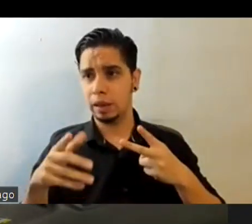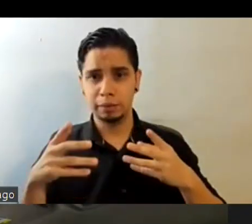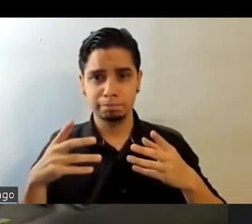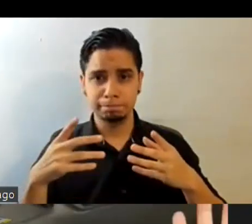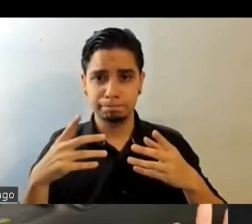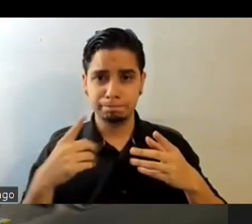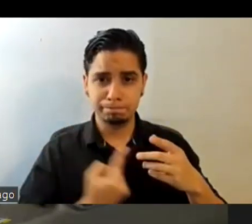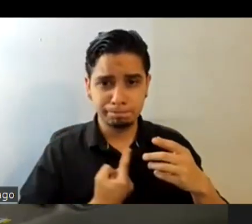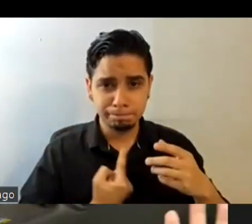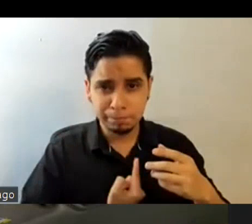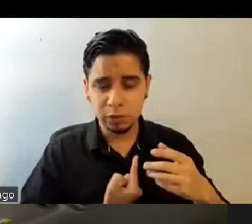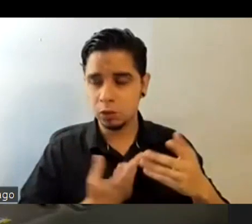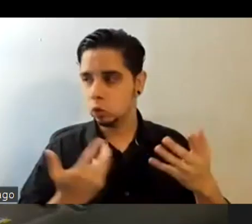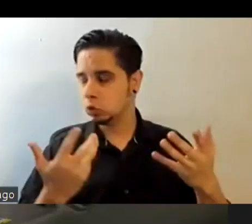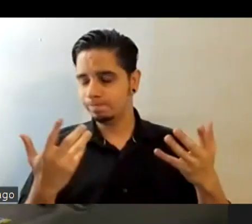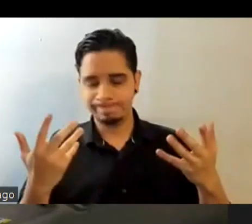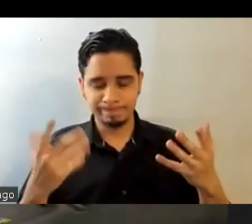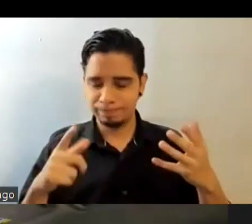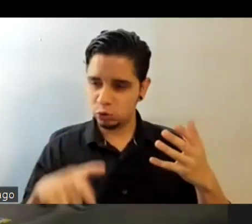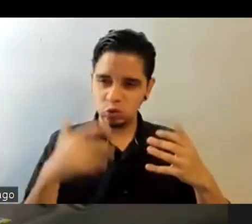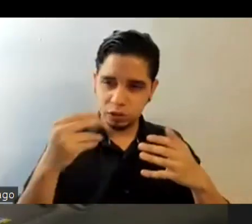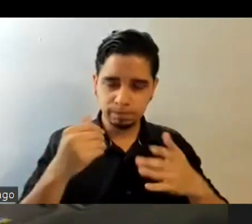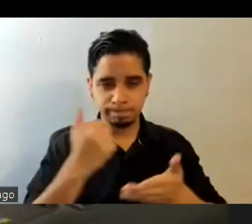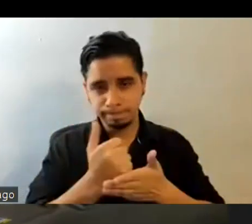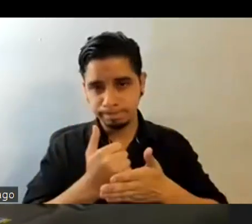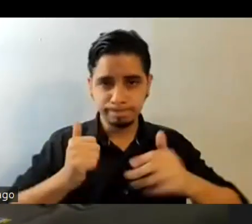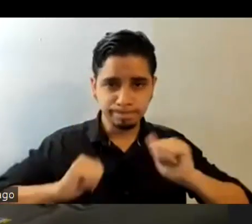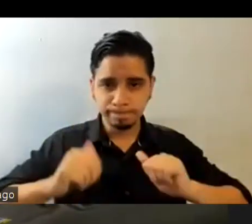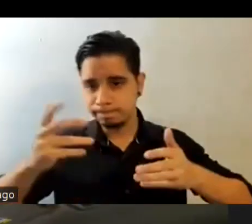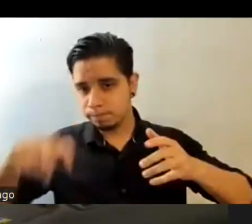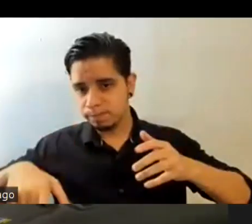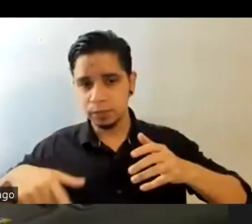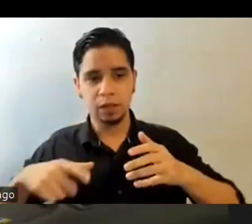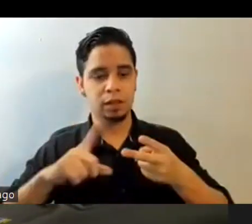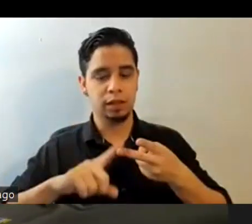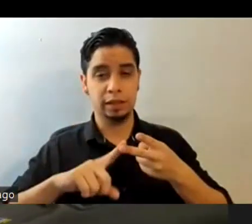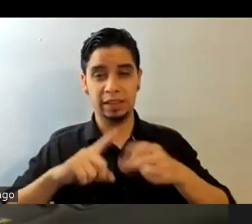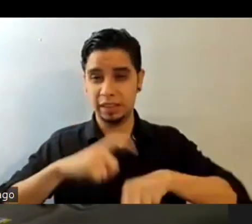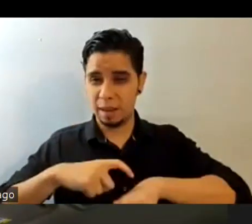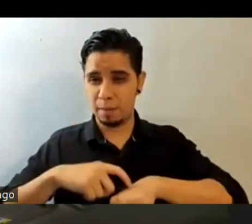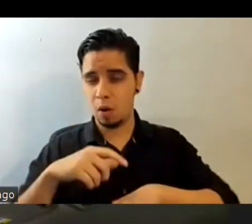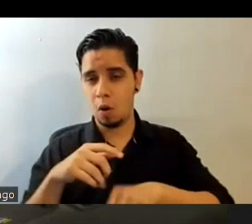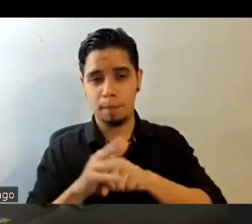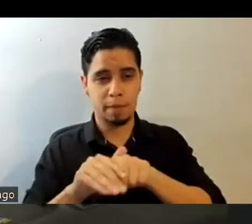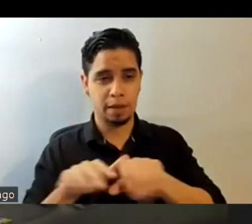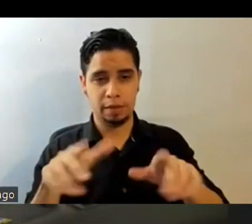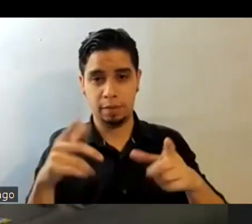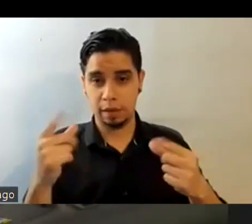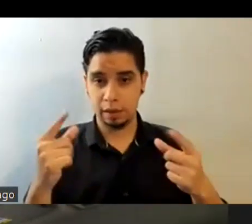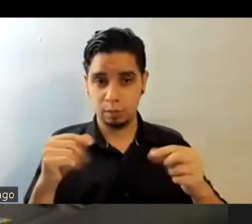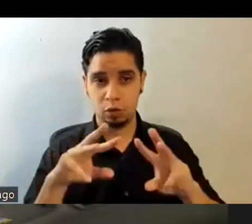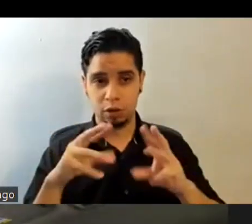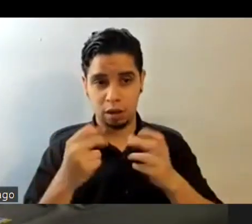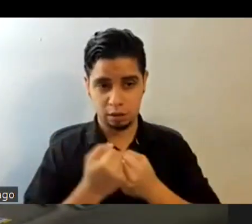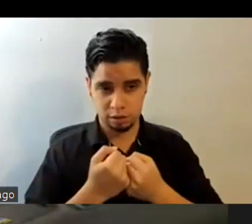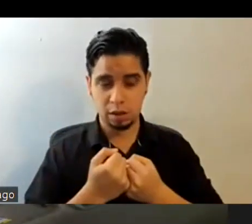y era una cosa de salir. Sí, En la pandemia, entonces hicimos talleres